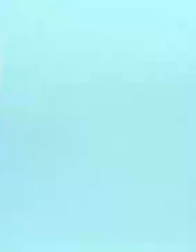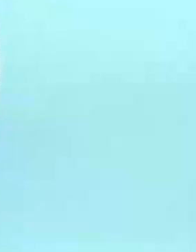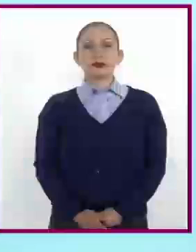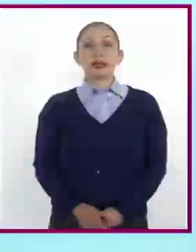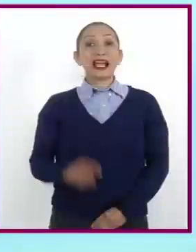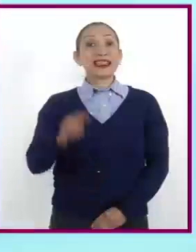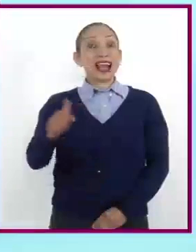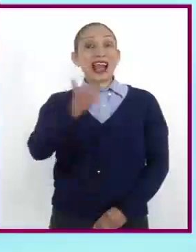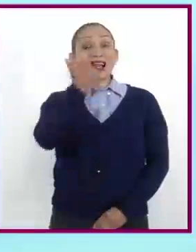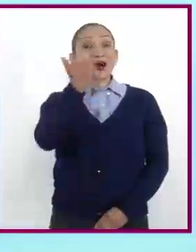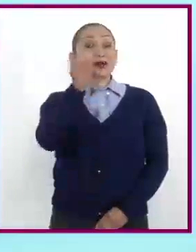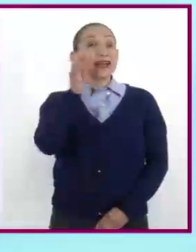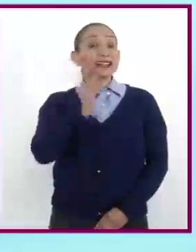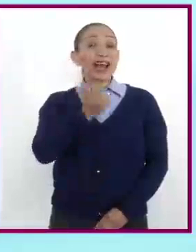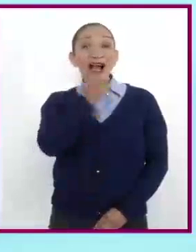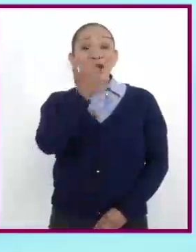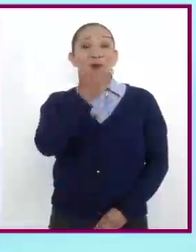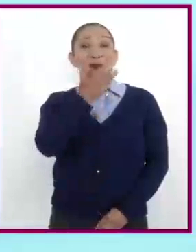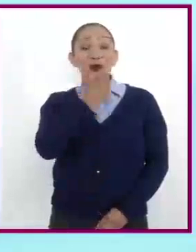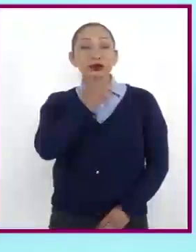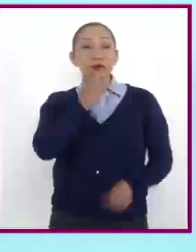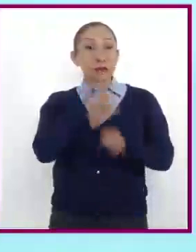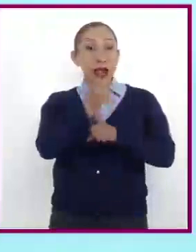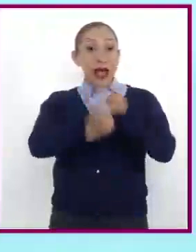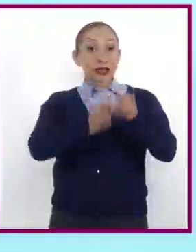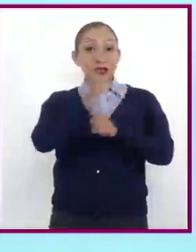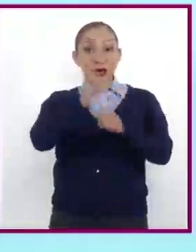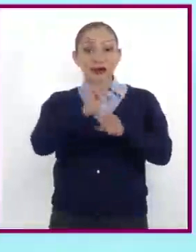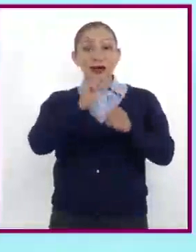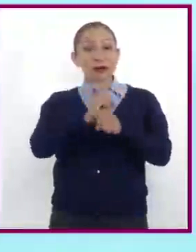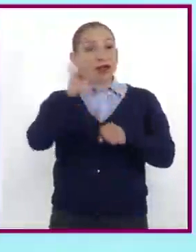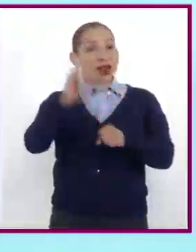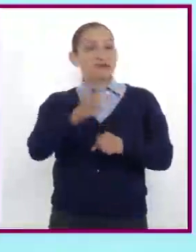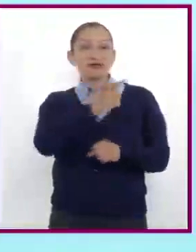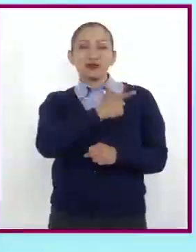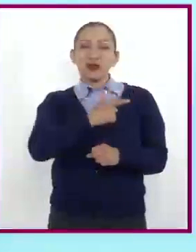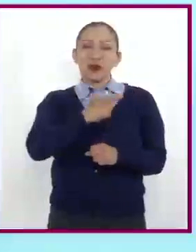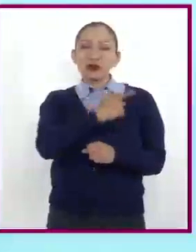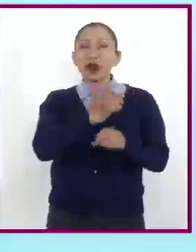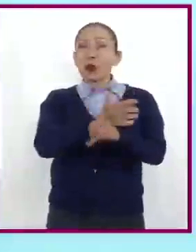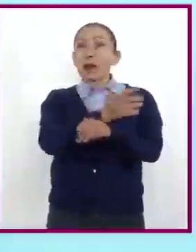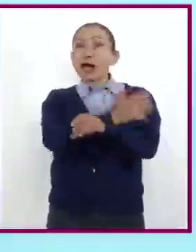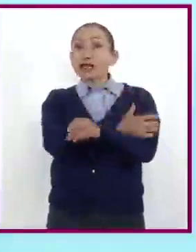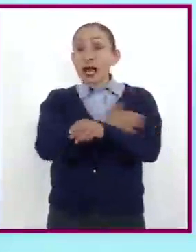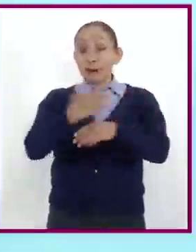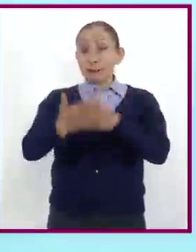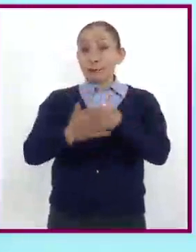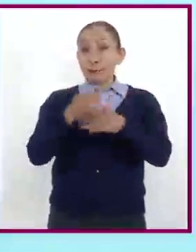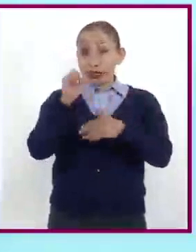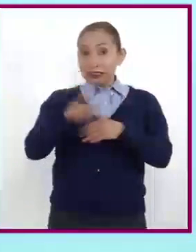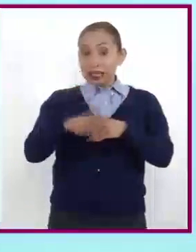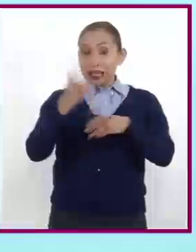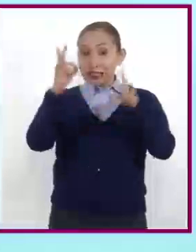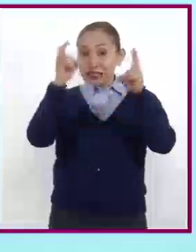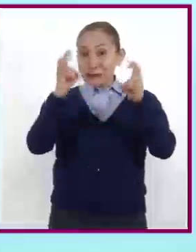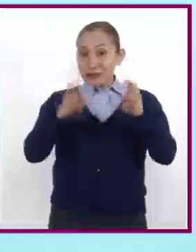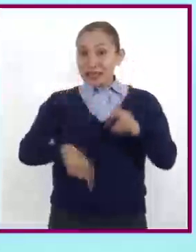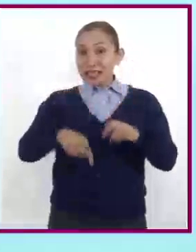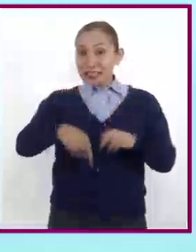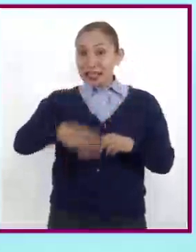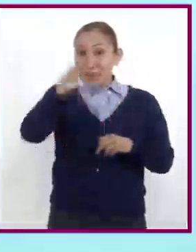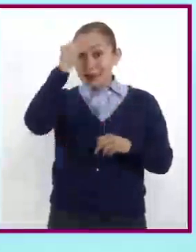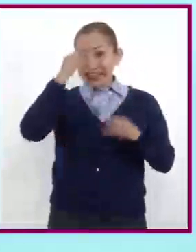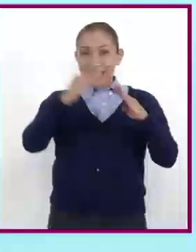¿Qué tal, alumnas y alumnos de primer grado de secundaria? Nos da mucho gusto acompañarlos durante la programación de Aprende en